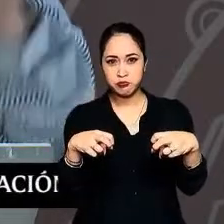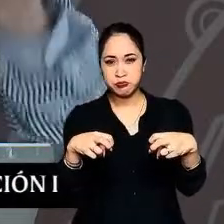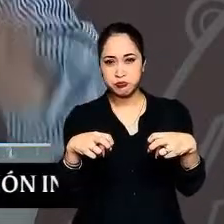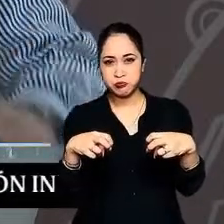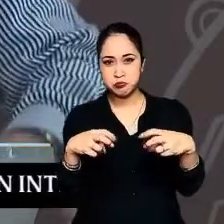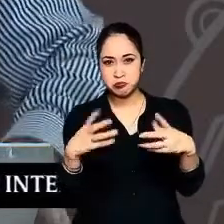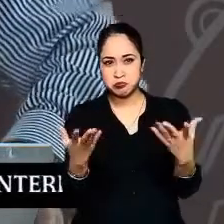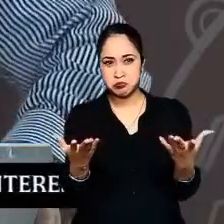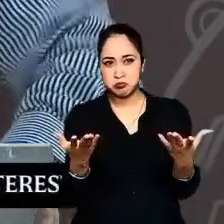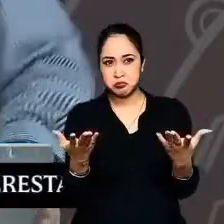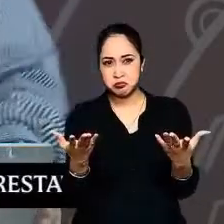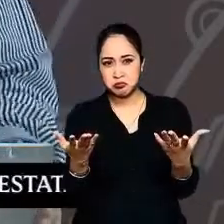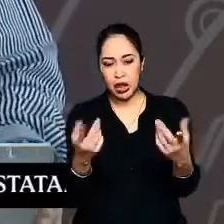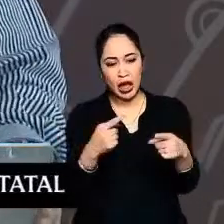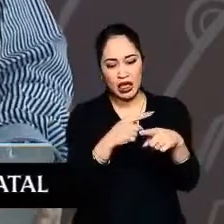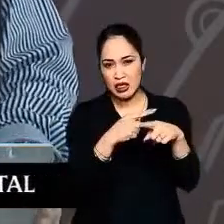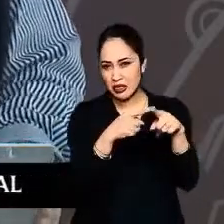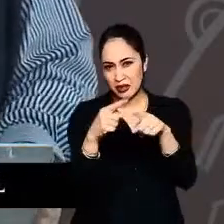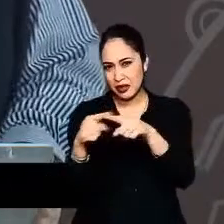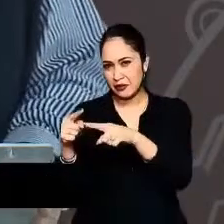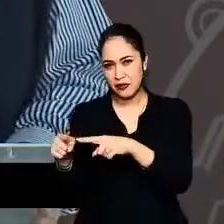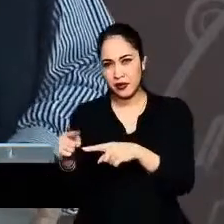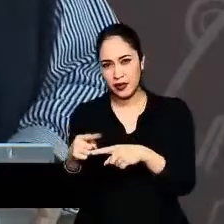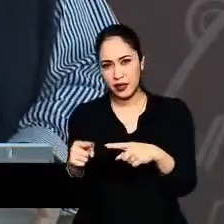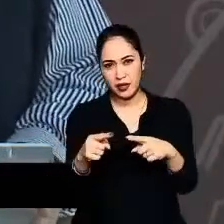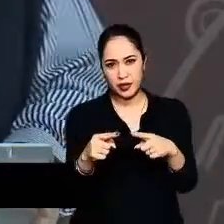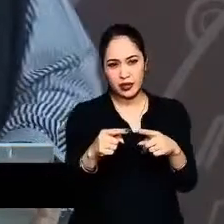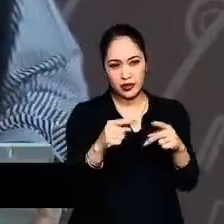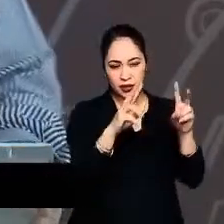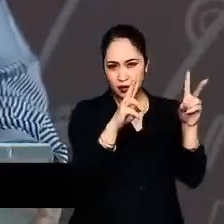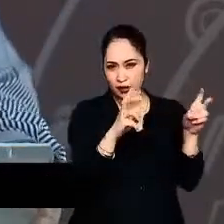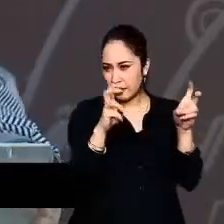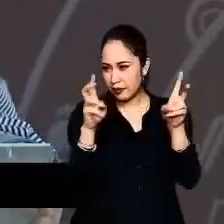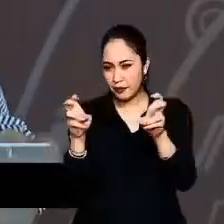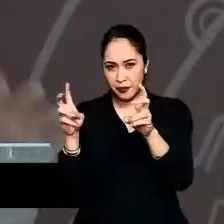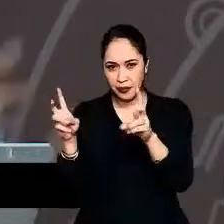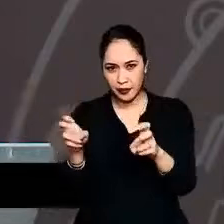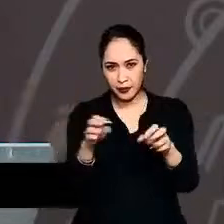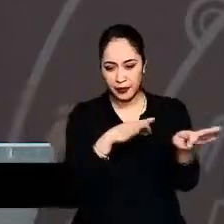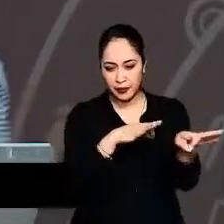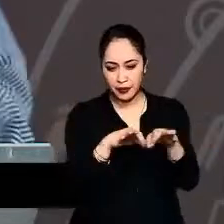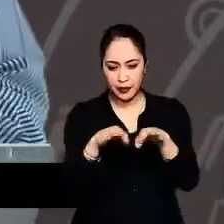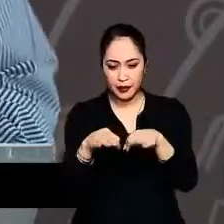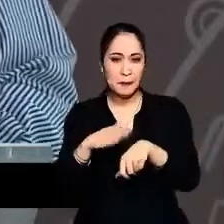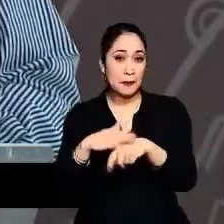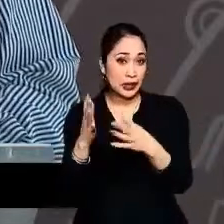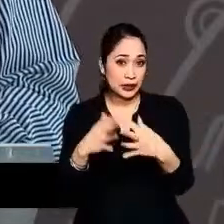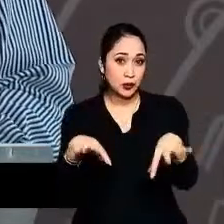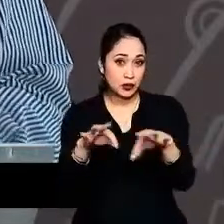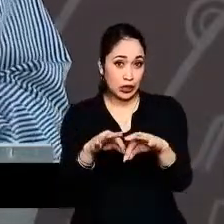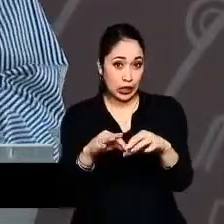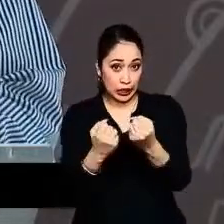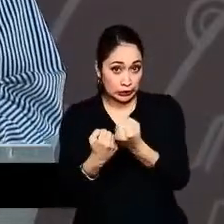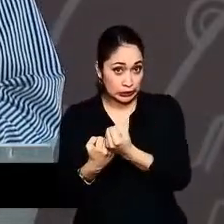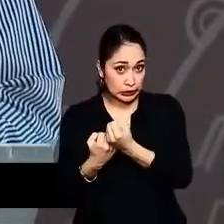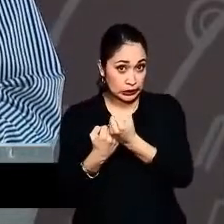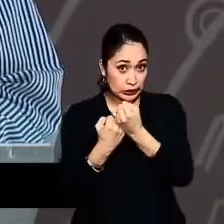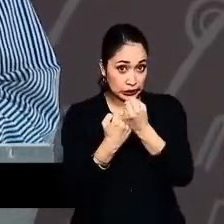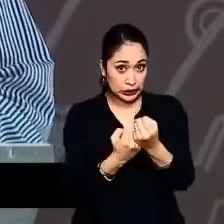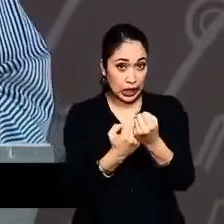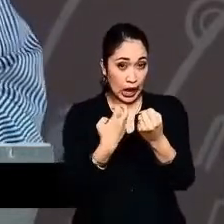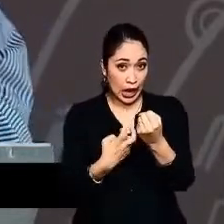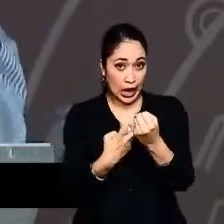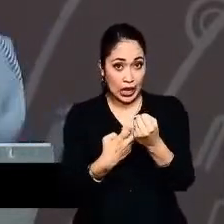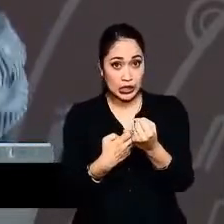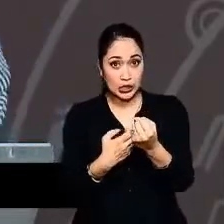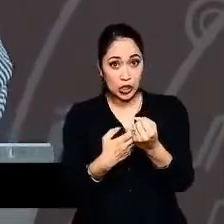una mesa para cada uno, y una mesa que es lo más importante, bueno, más importante porque es la base para la información. En